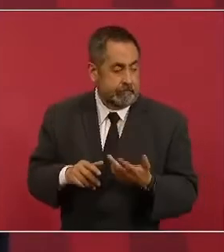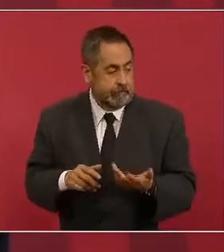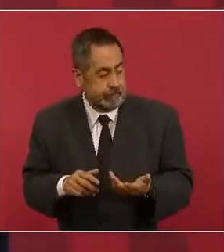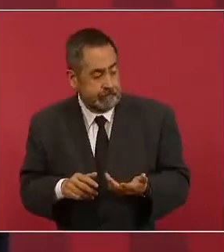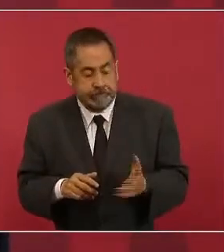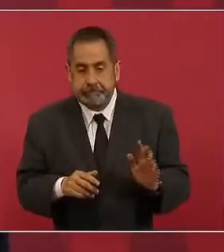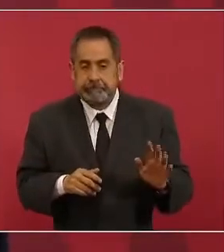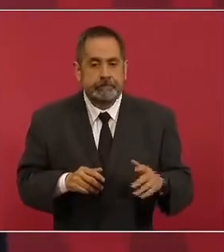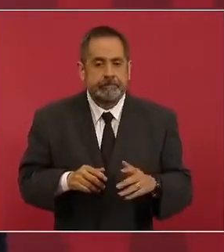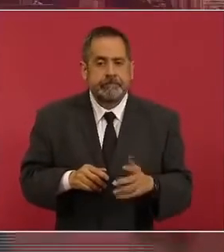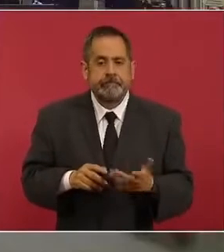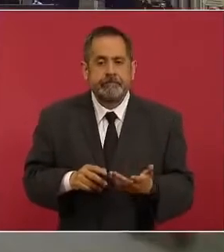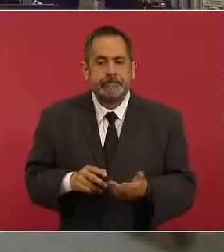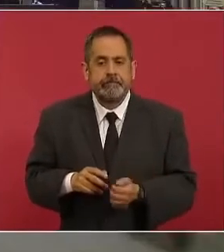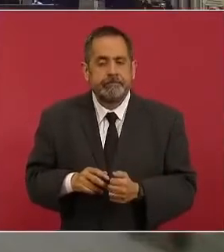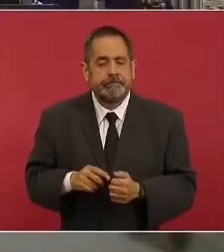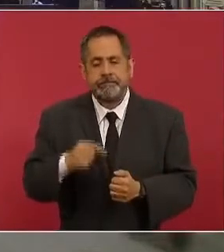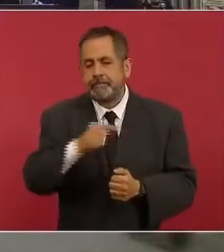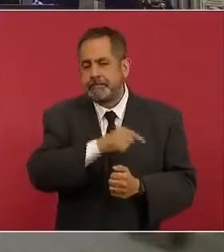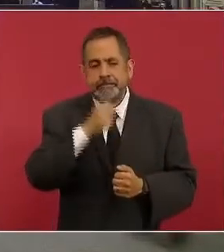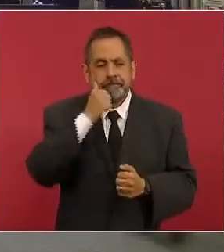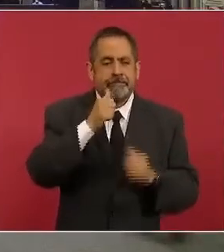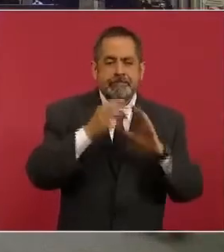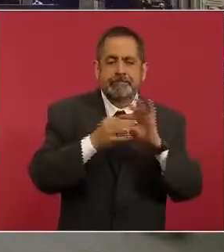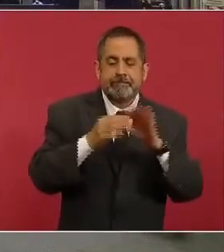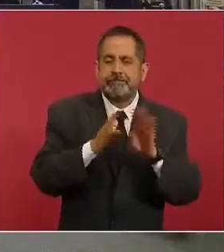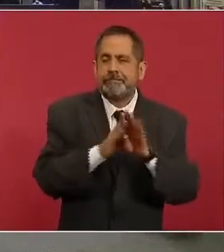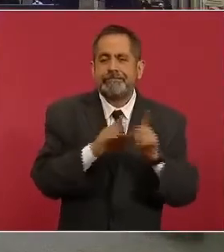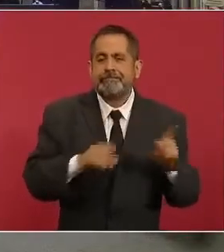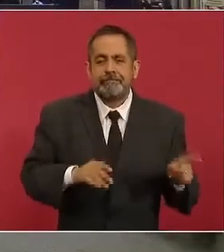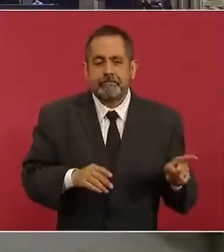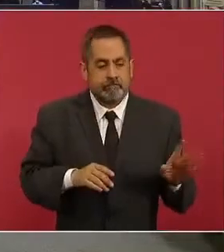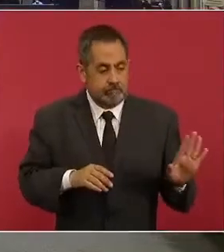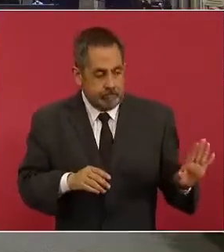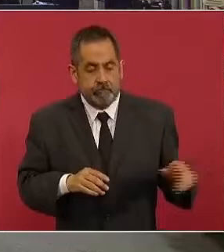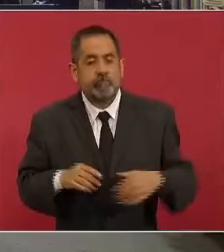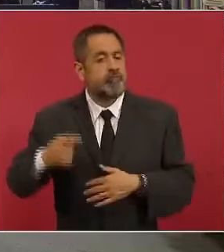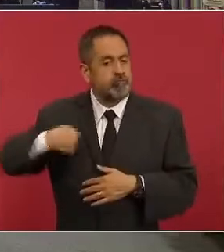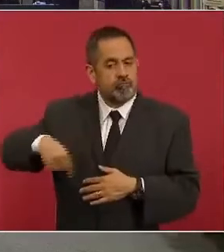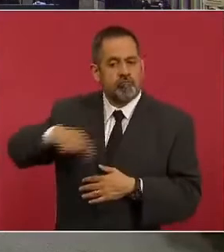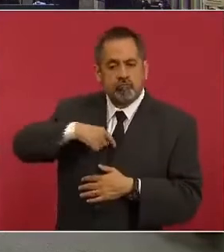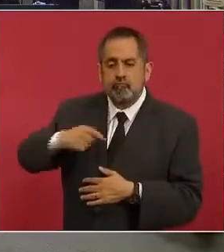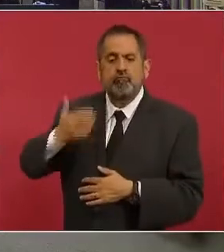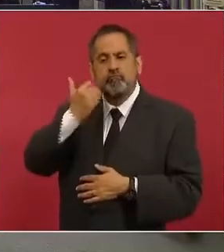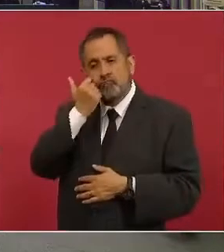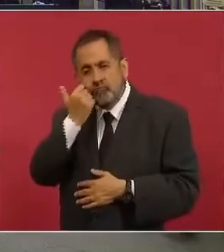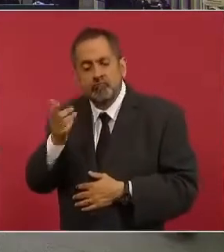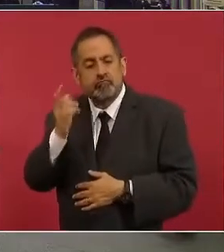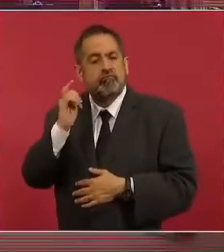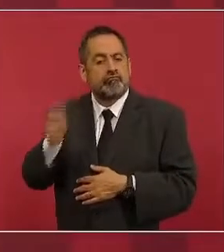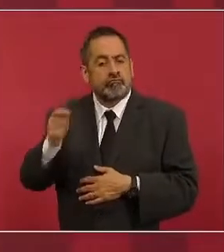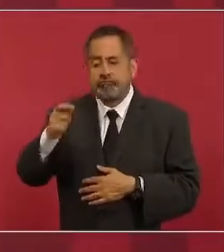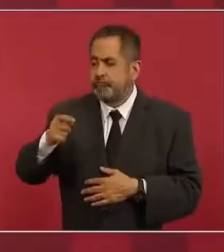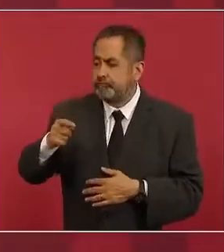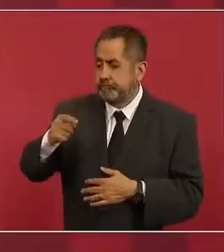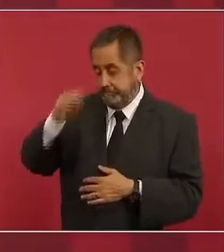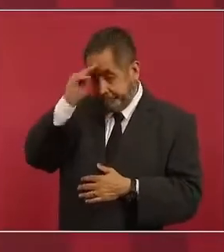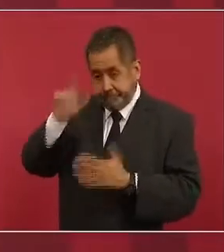se ha desarrollado a partir de que nosotros queremos